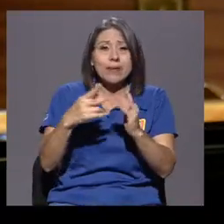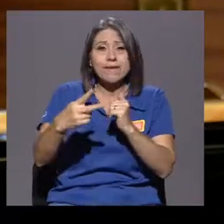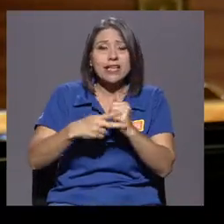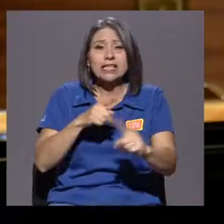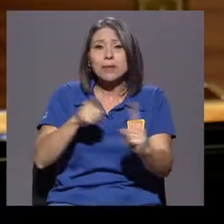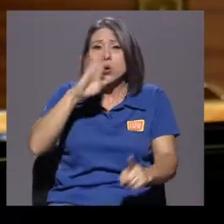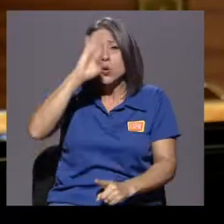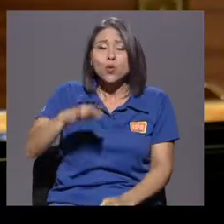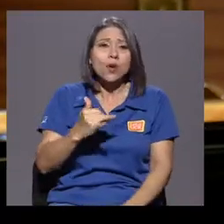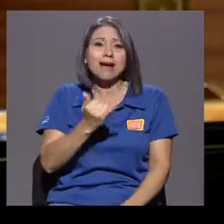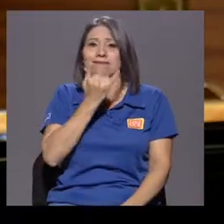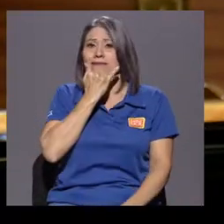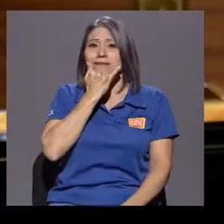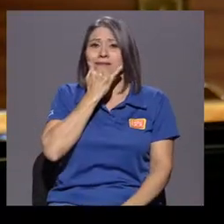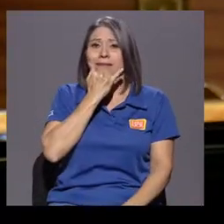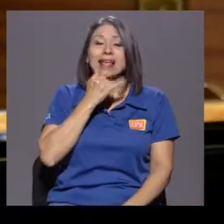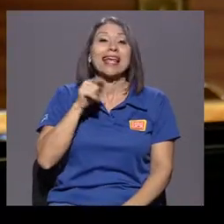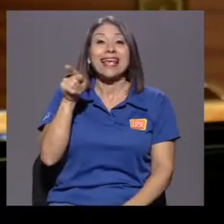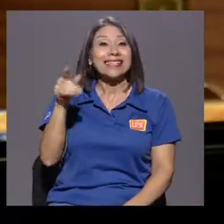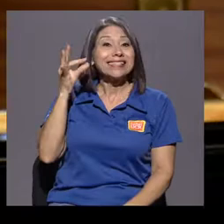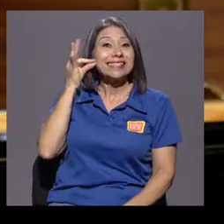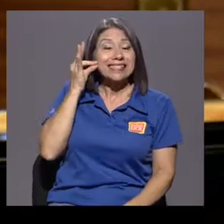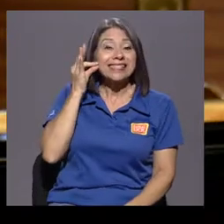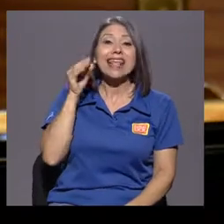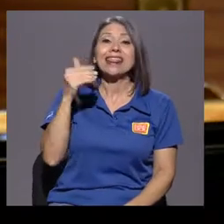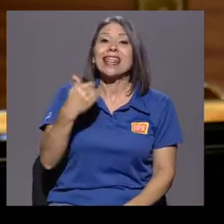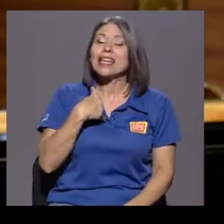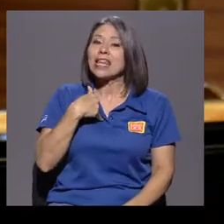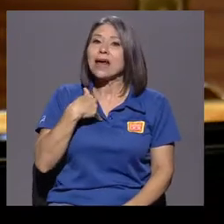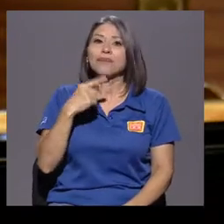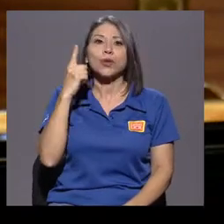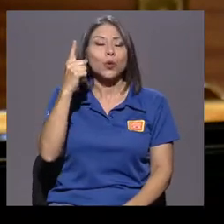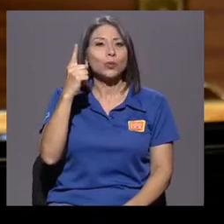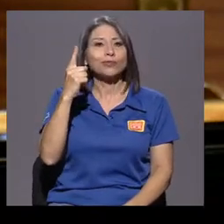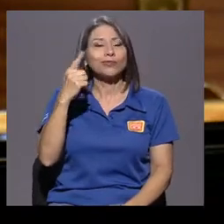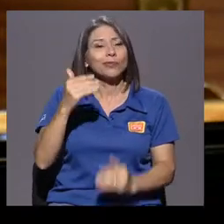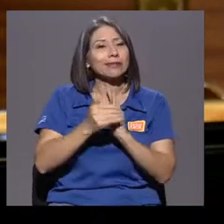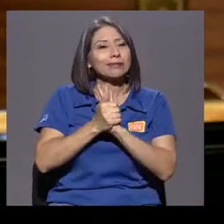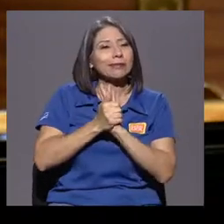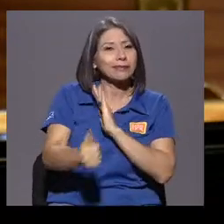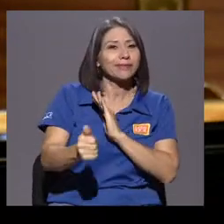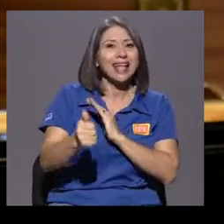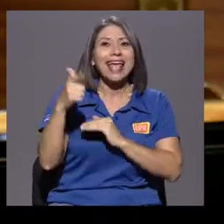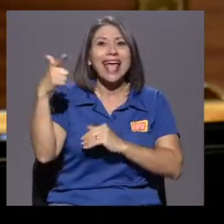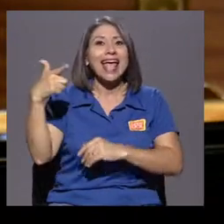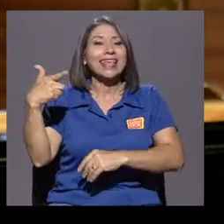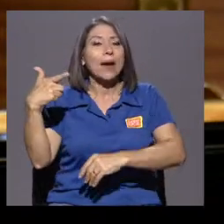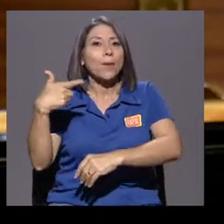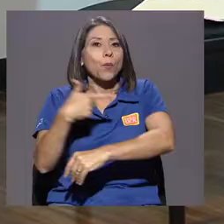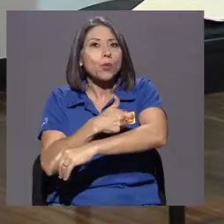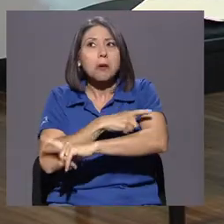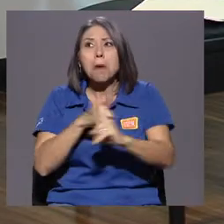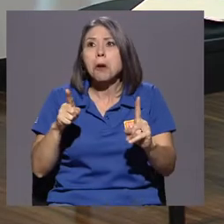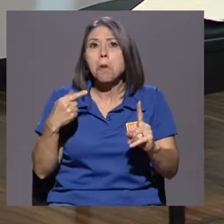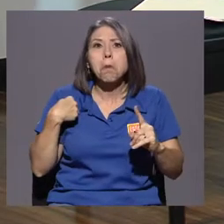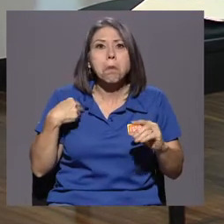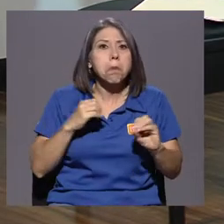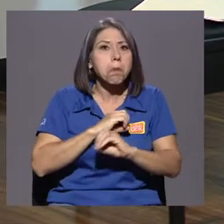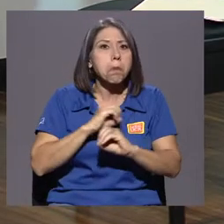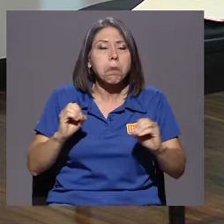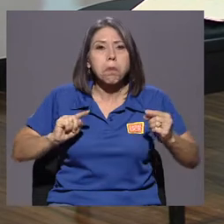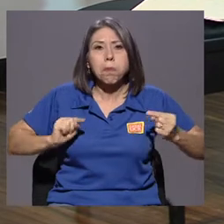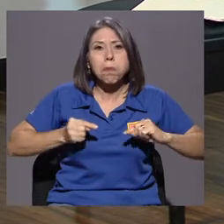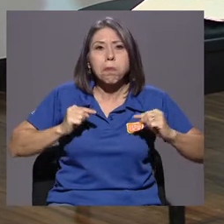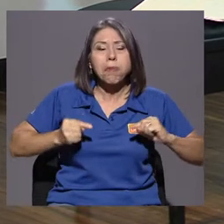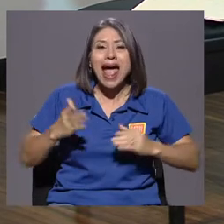vez una punzada lo que es más ideal y tenía el don de bendito de que las puntadas no dolieran algo tenía